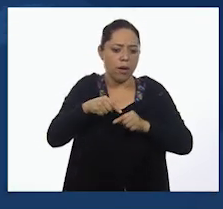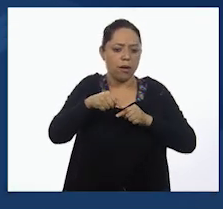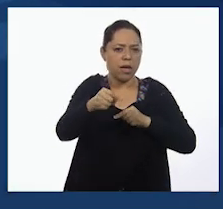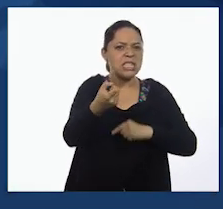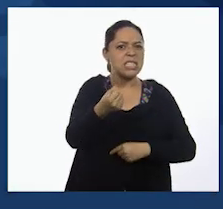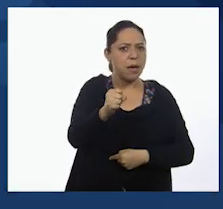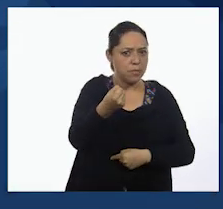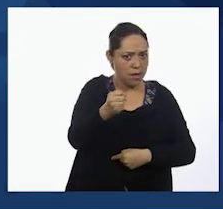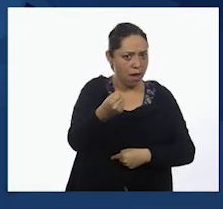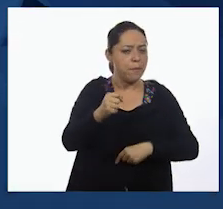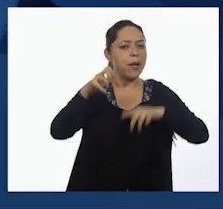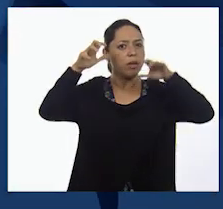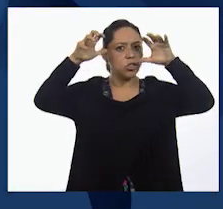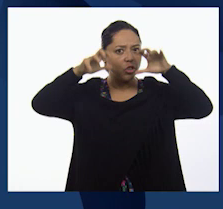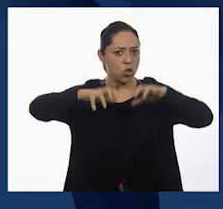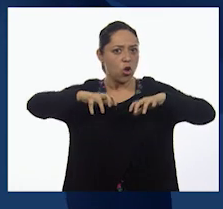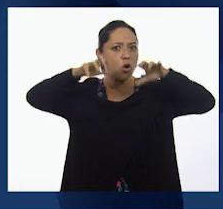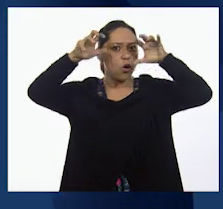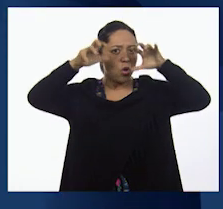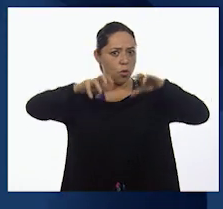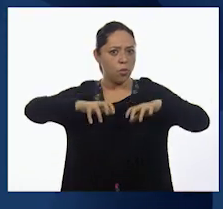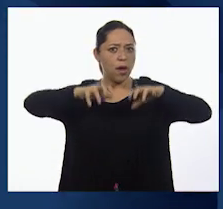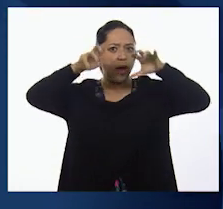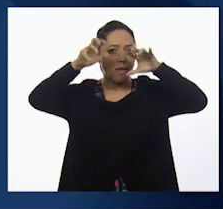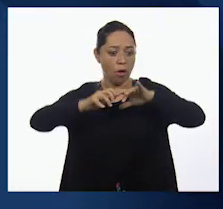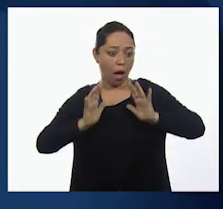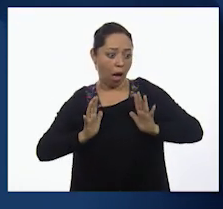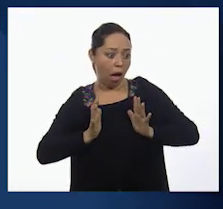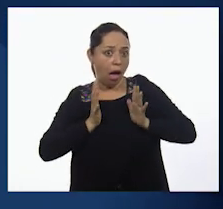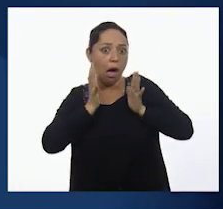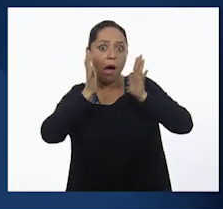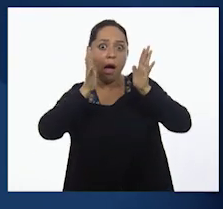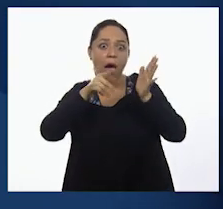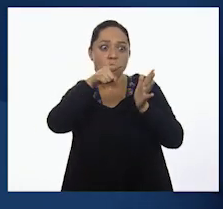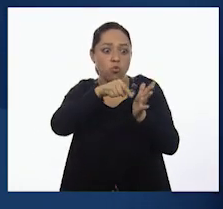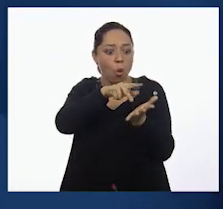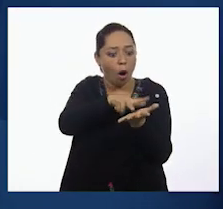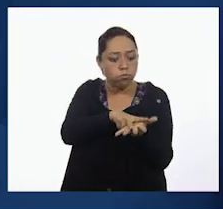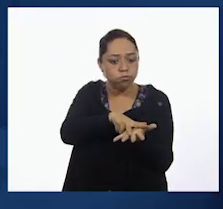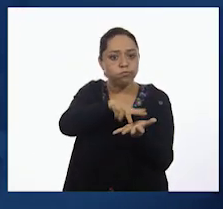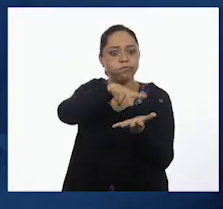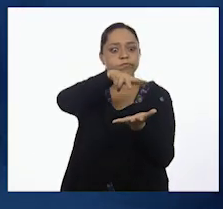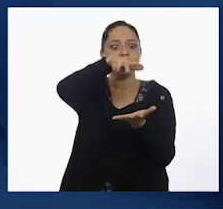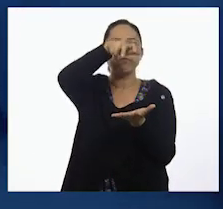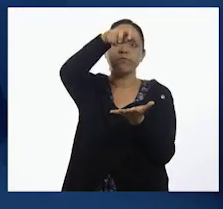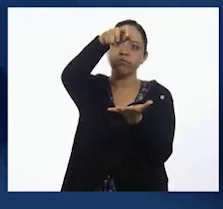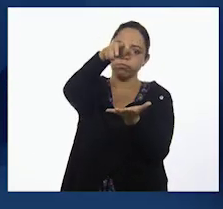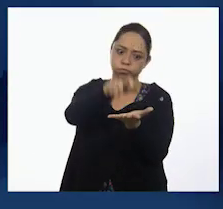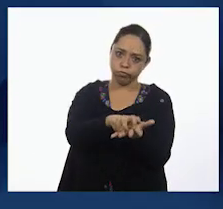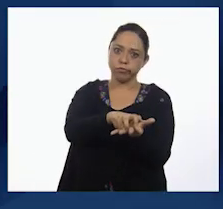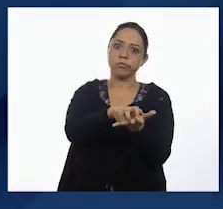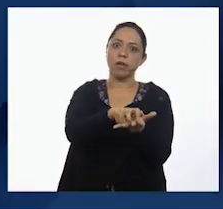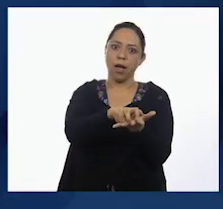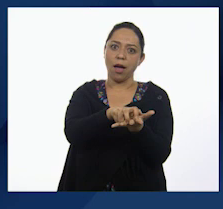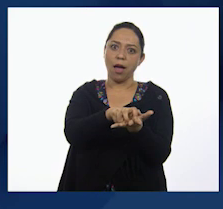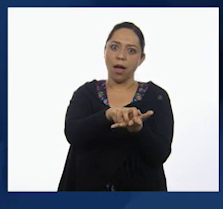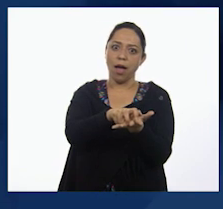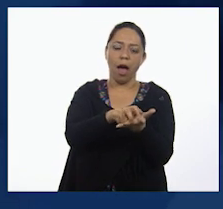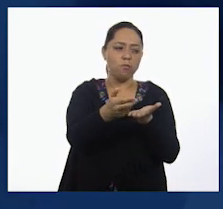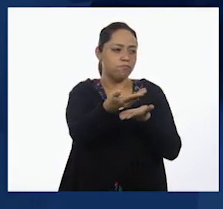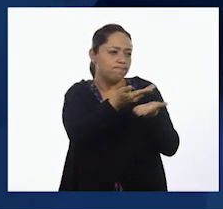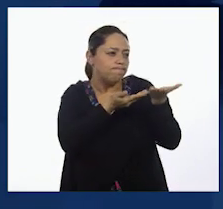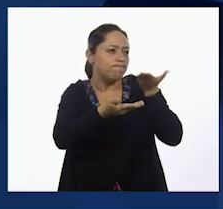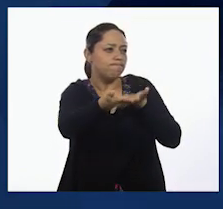llovido. Como por el resorte de la sorpresa saltas y aquí estás ya, en medio de la conversación, en